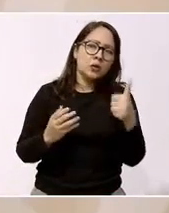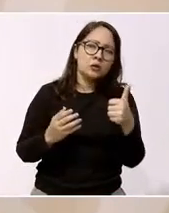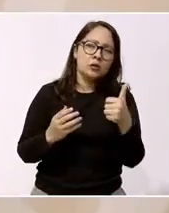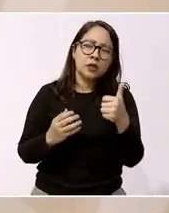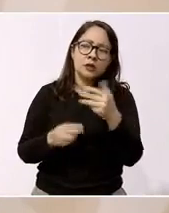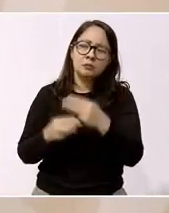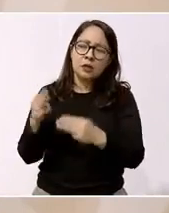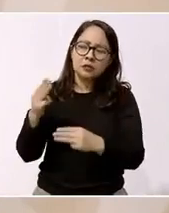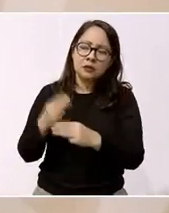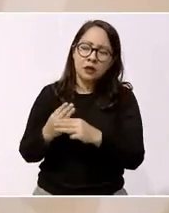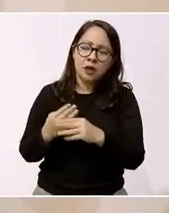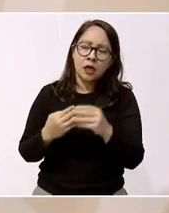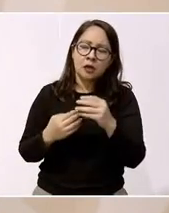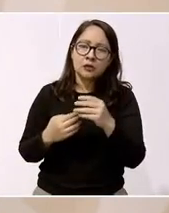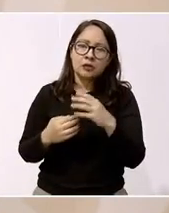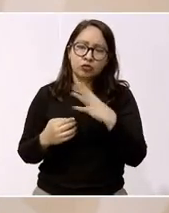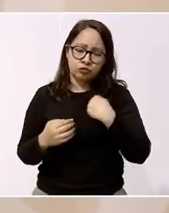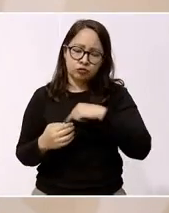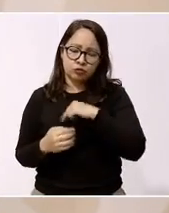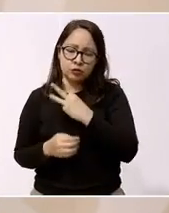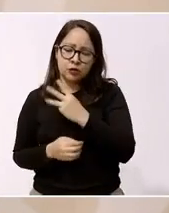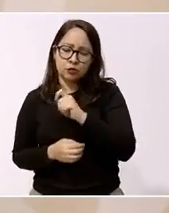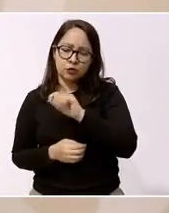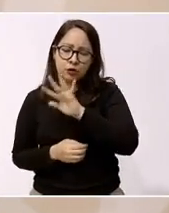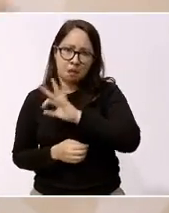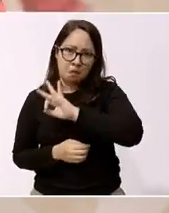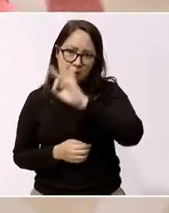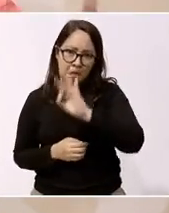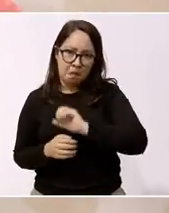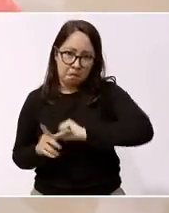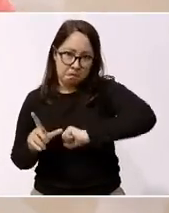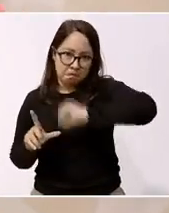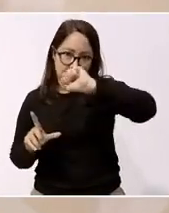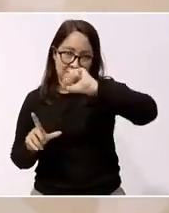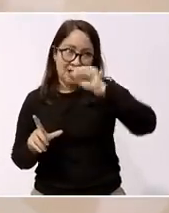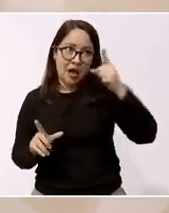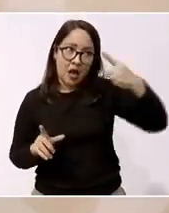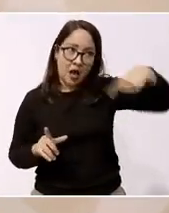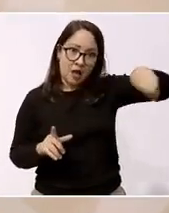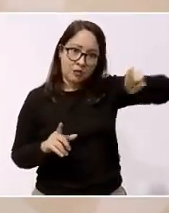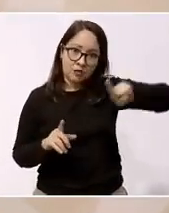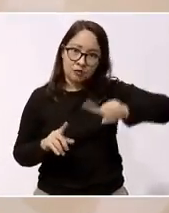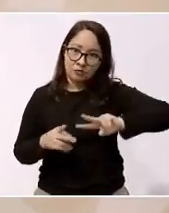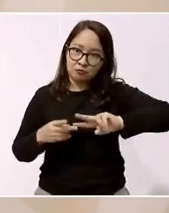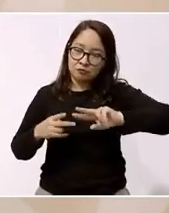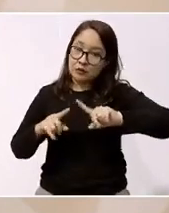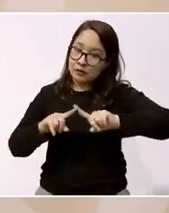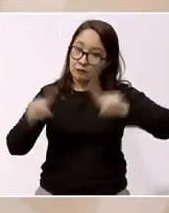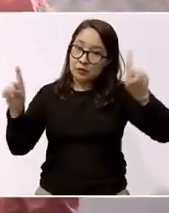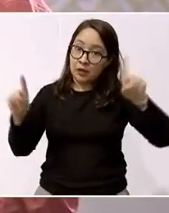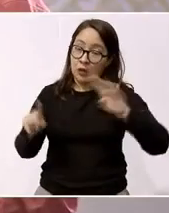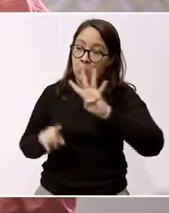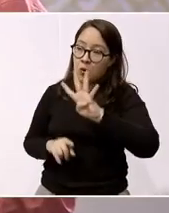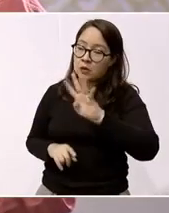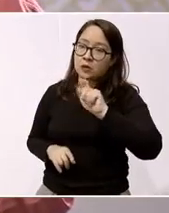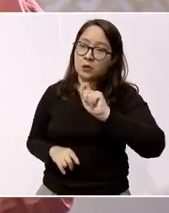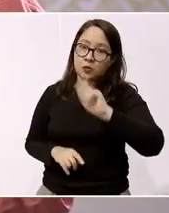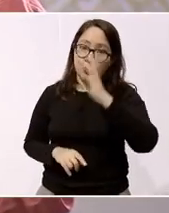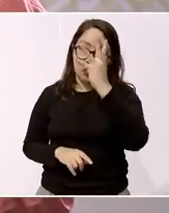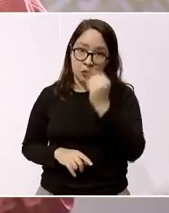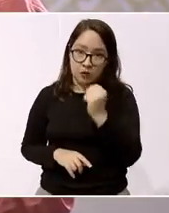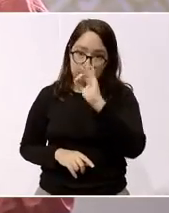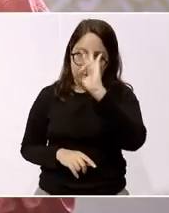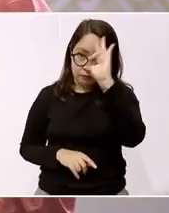nosotros tenemos un incremento de 3.5% y ellos nos ganan con